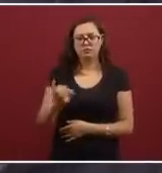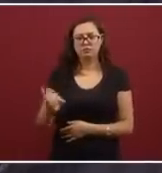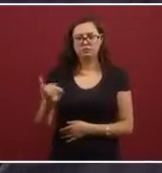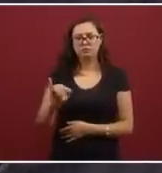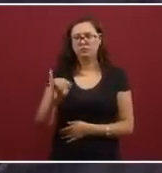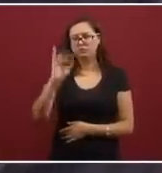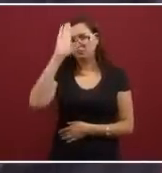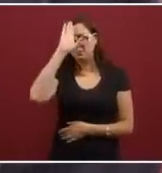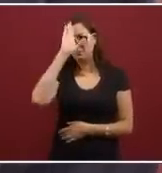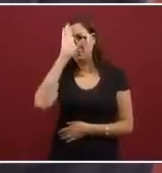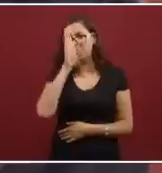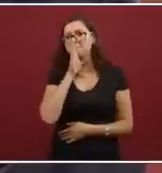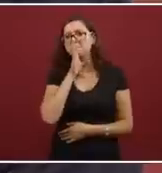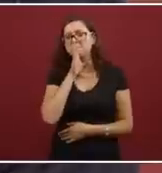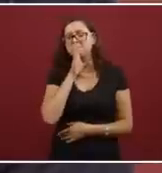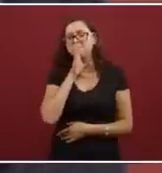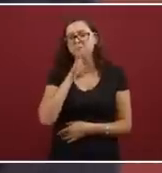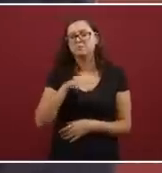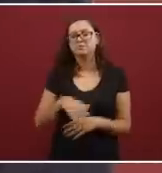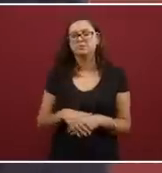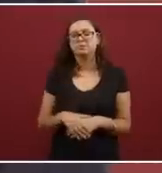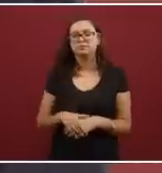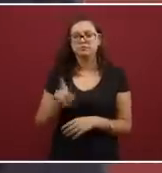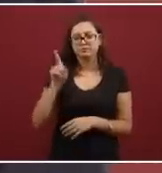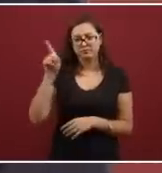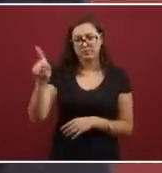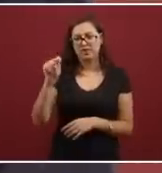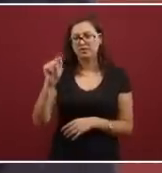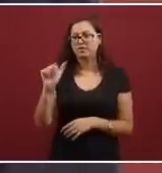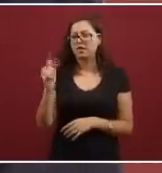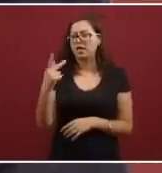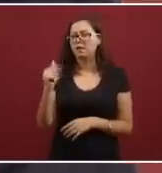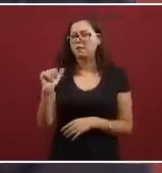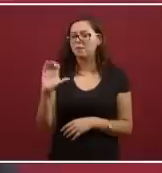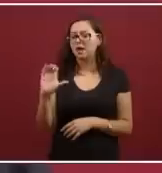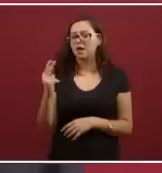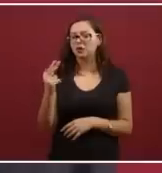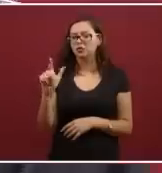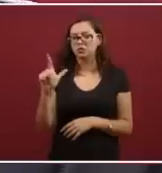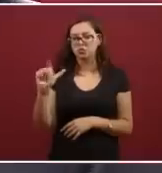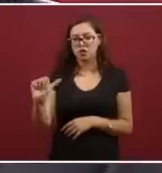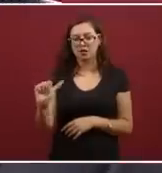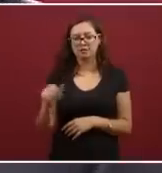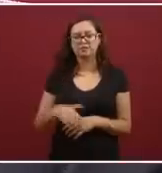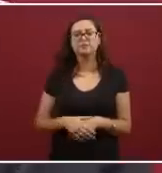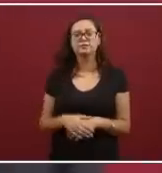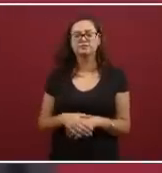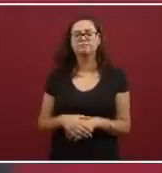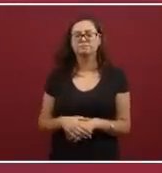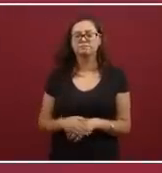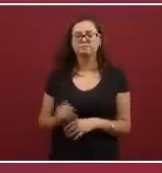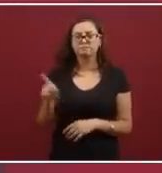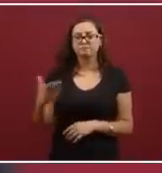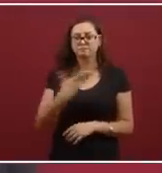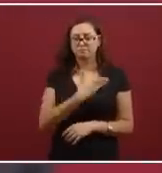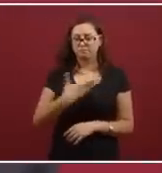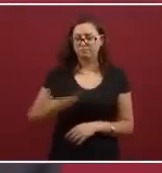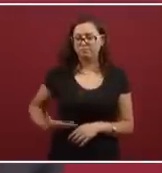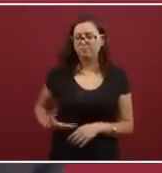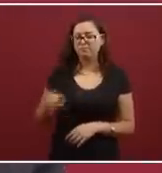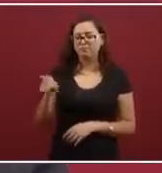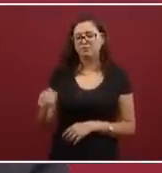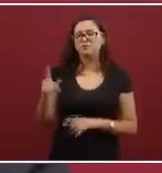al mediodía en Tapachula. Me voy a reunir con el presidente Nayib